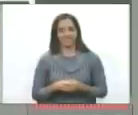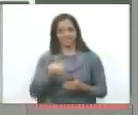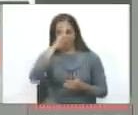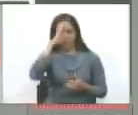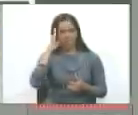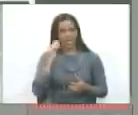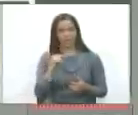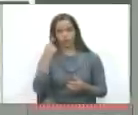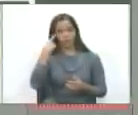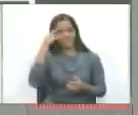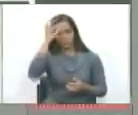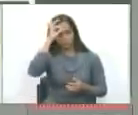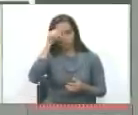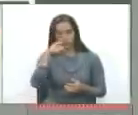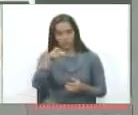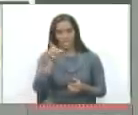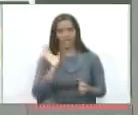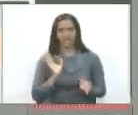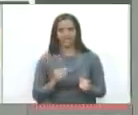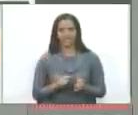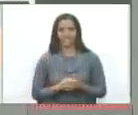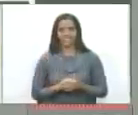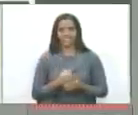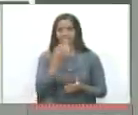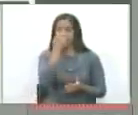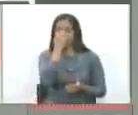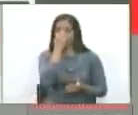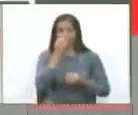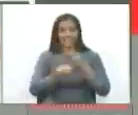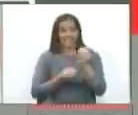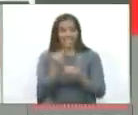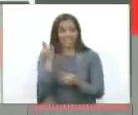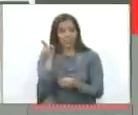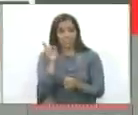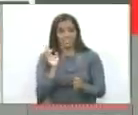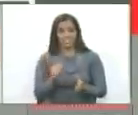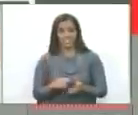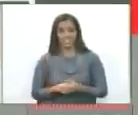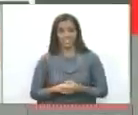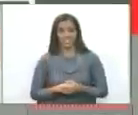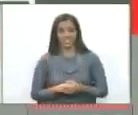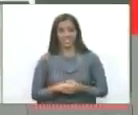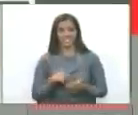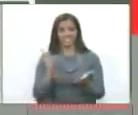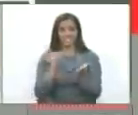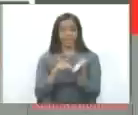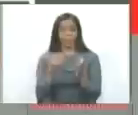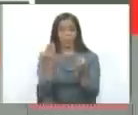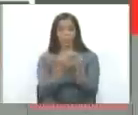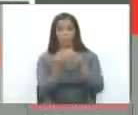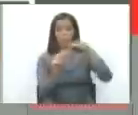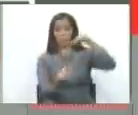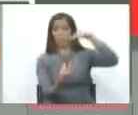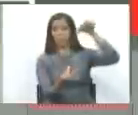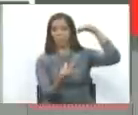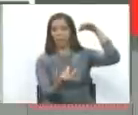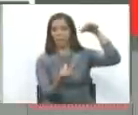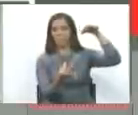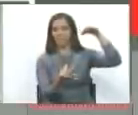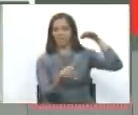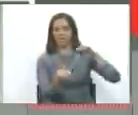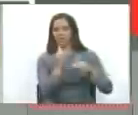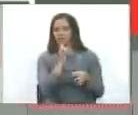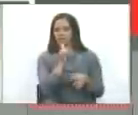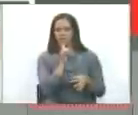te enteraste, ¿no?, del ridículo que hizo allá. Entregó un documento y que era un informe